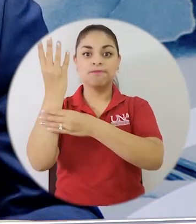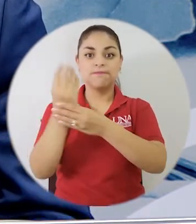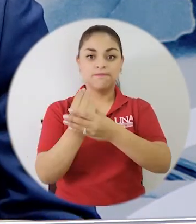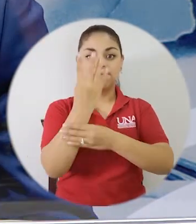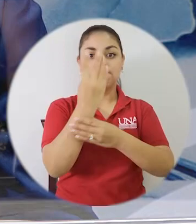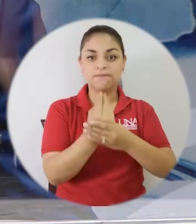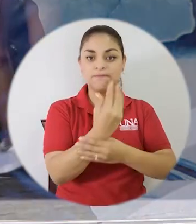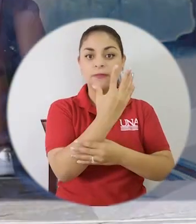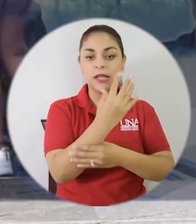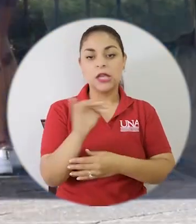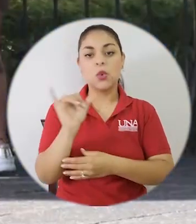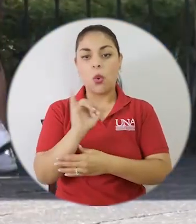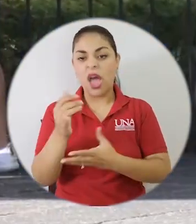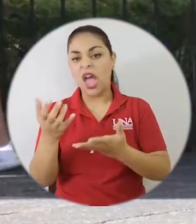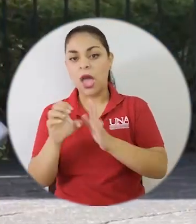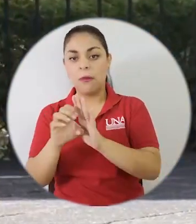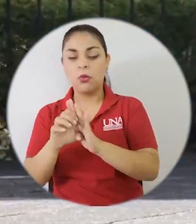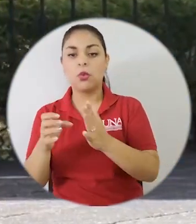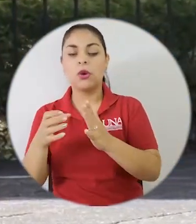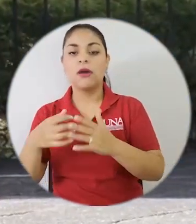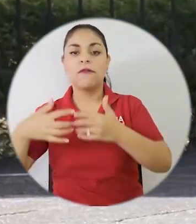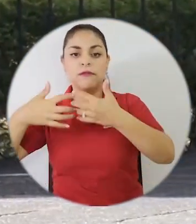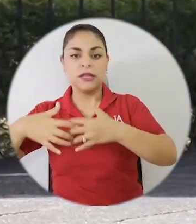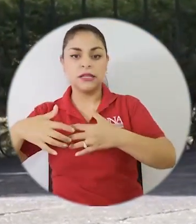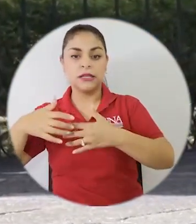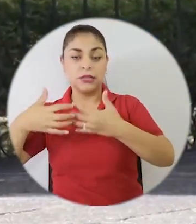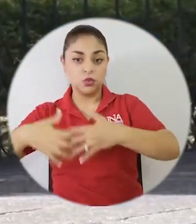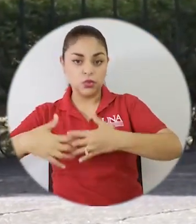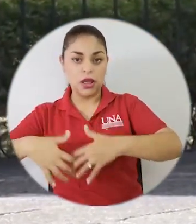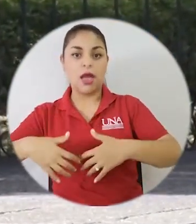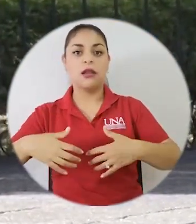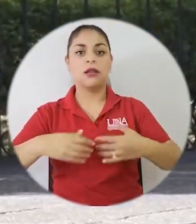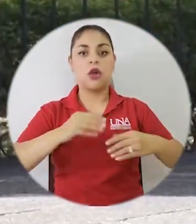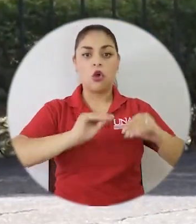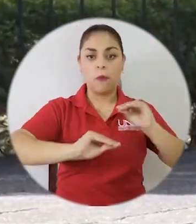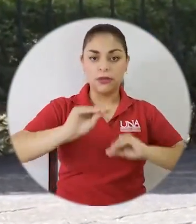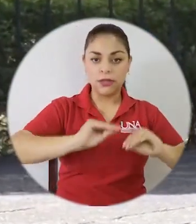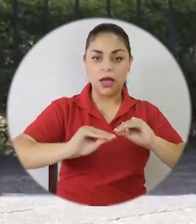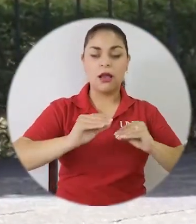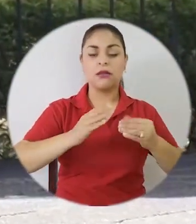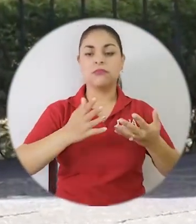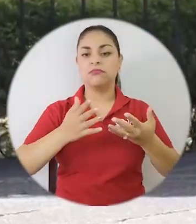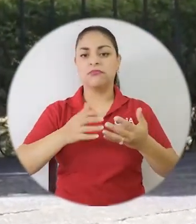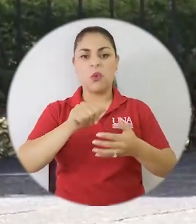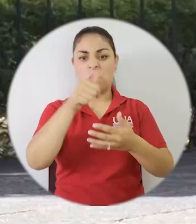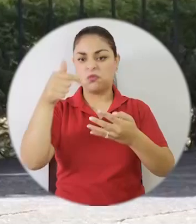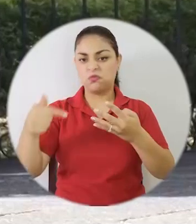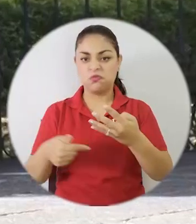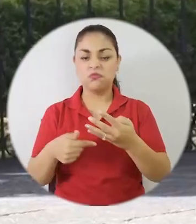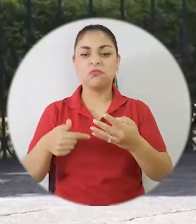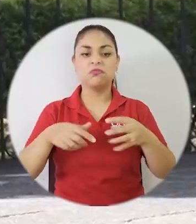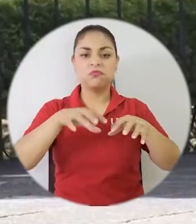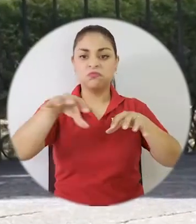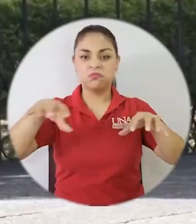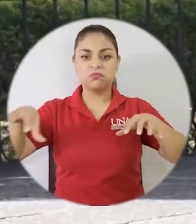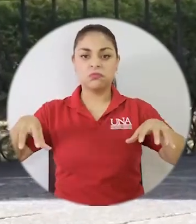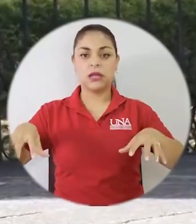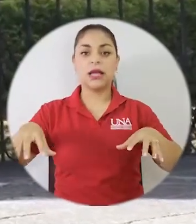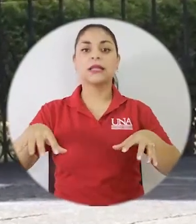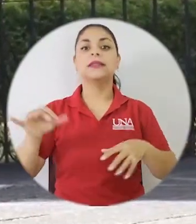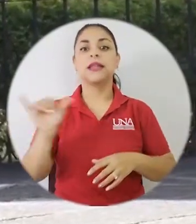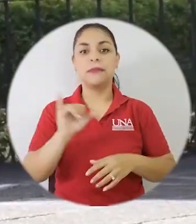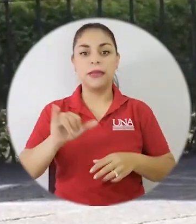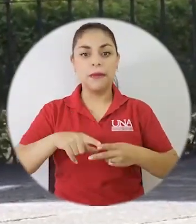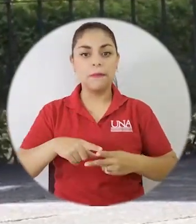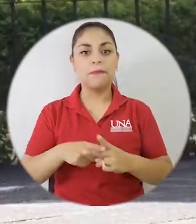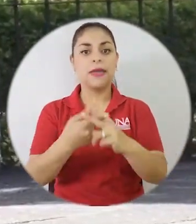como la fracción industrial, la fracción comercial y otras fracciones, digamos, asociadas, que empiezan a impulsar